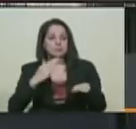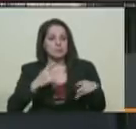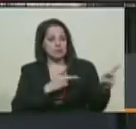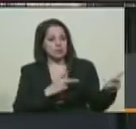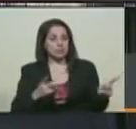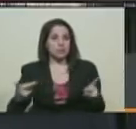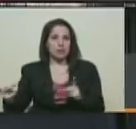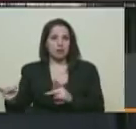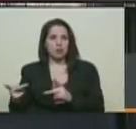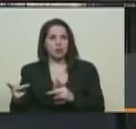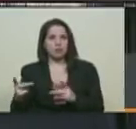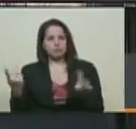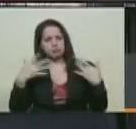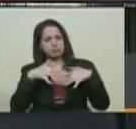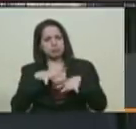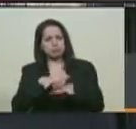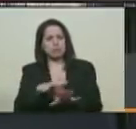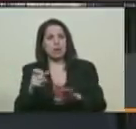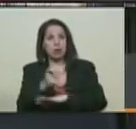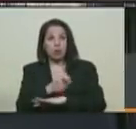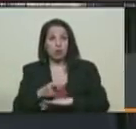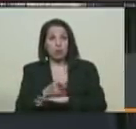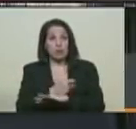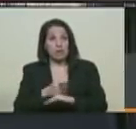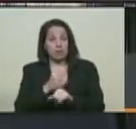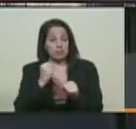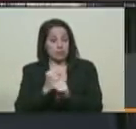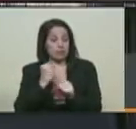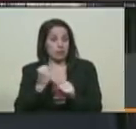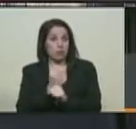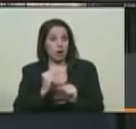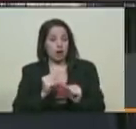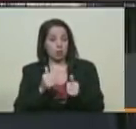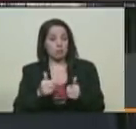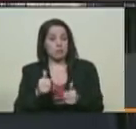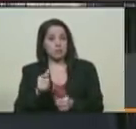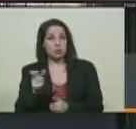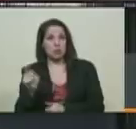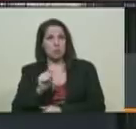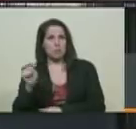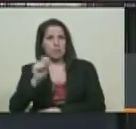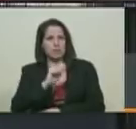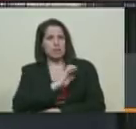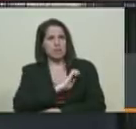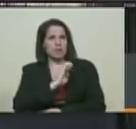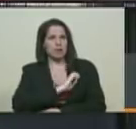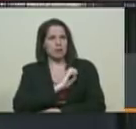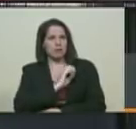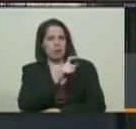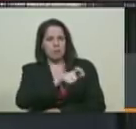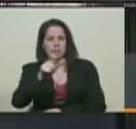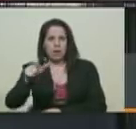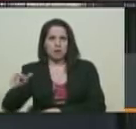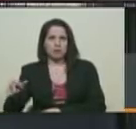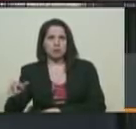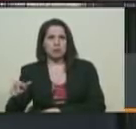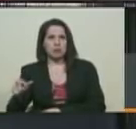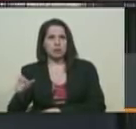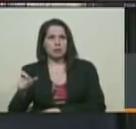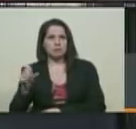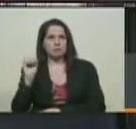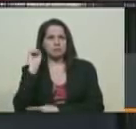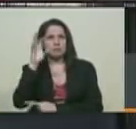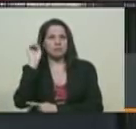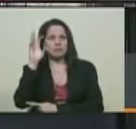incorporarse al gobierno en este arranque del mes de enero a un conjunto de constituyentes que tienen una gran